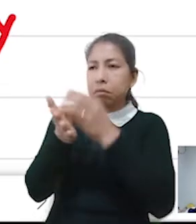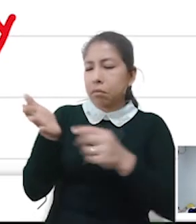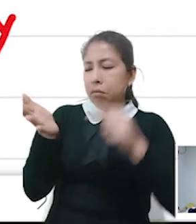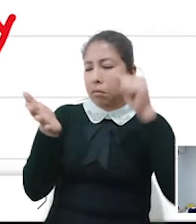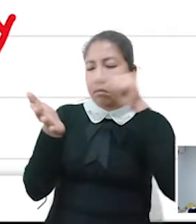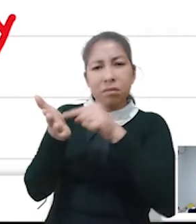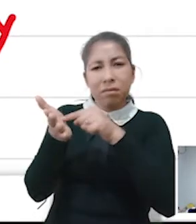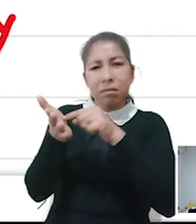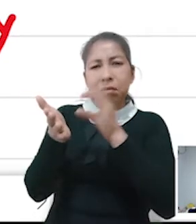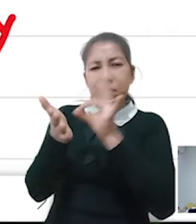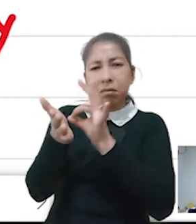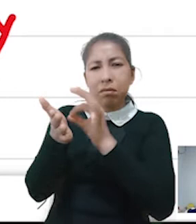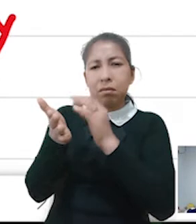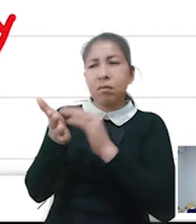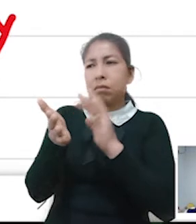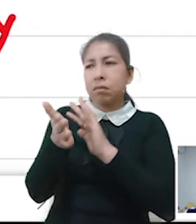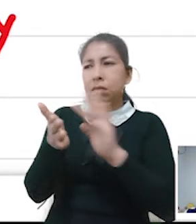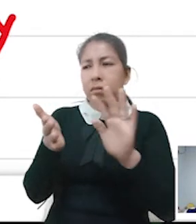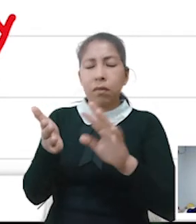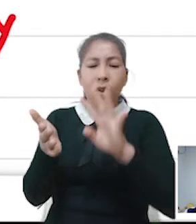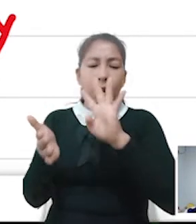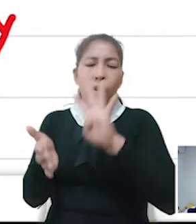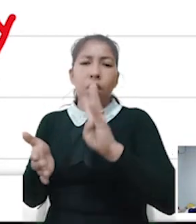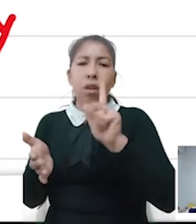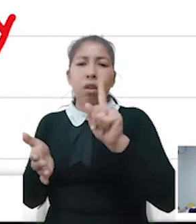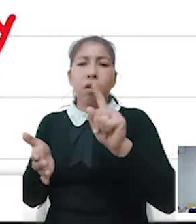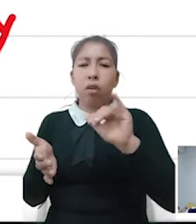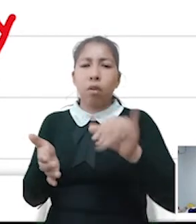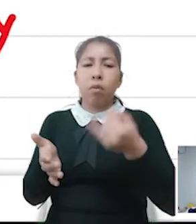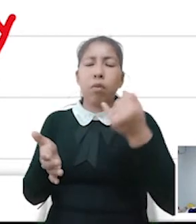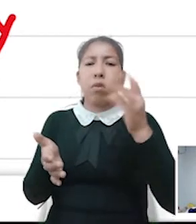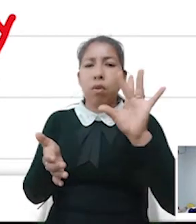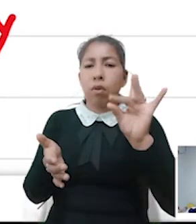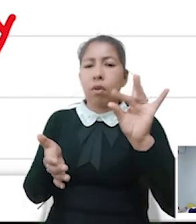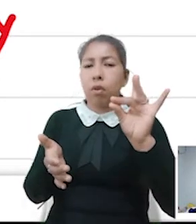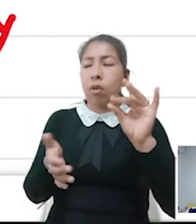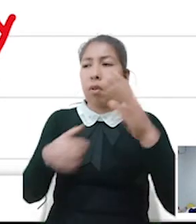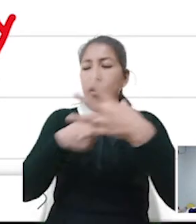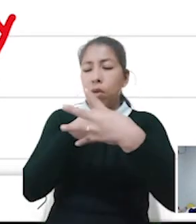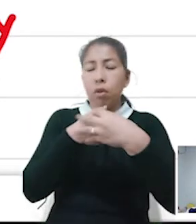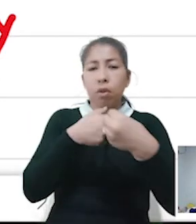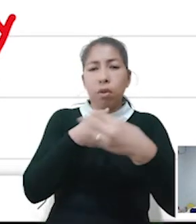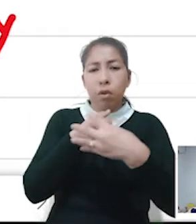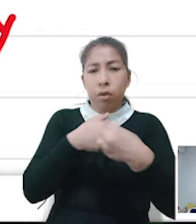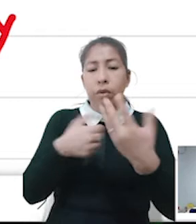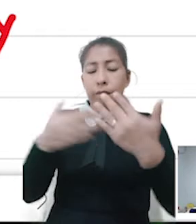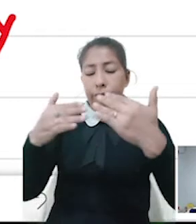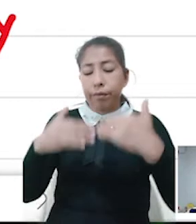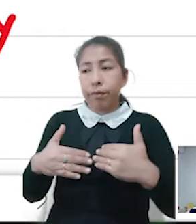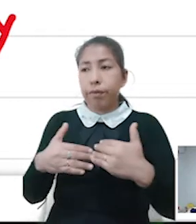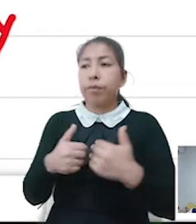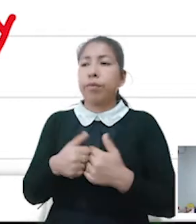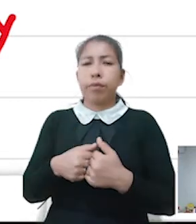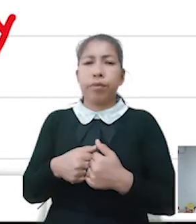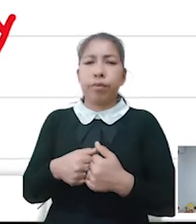respuesta y me dará el valor solo en grados, 41.8 grados. Yo lo voy a expresar en este caso en grados minutos, al igual que me han